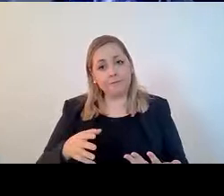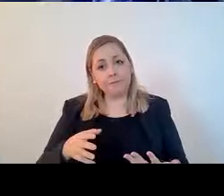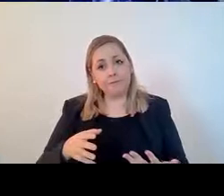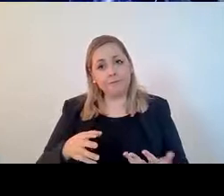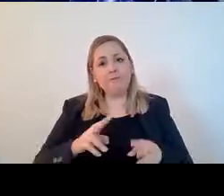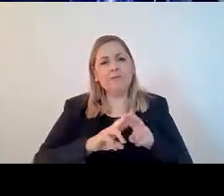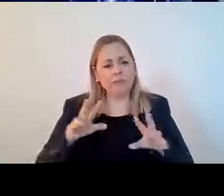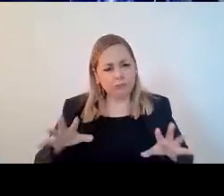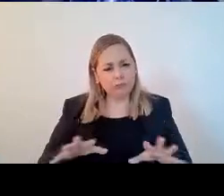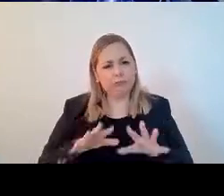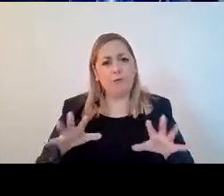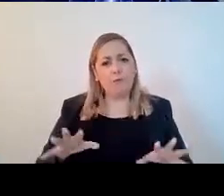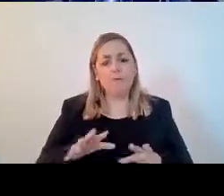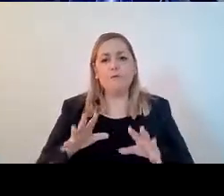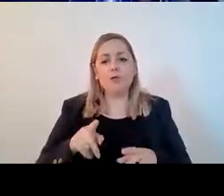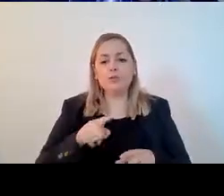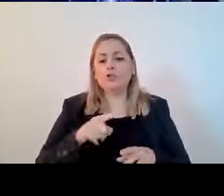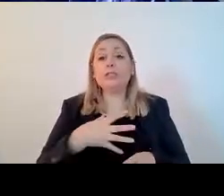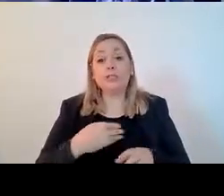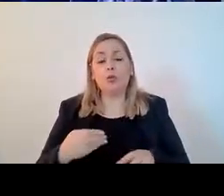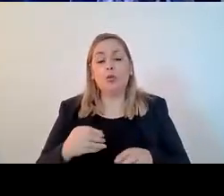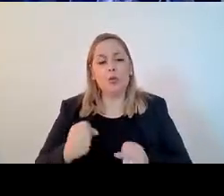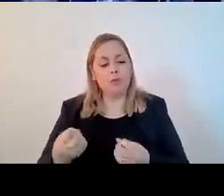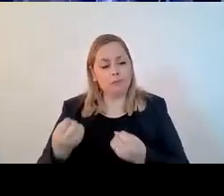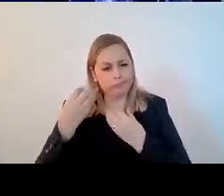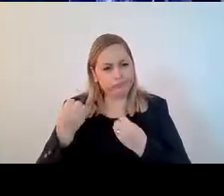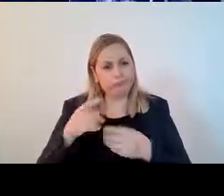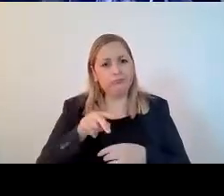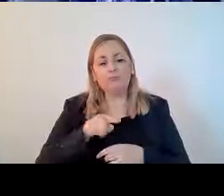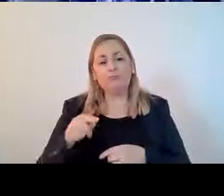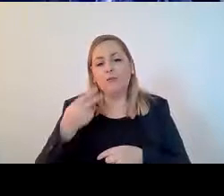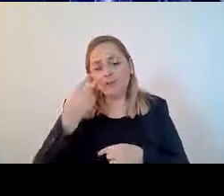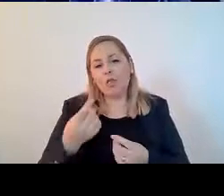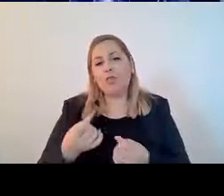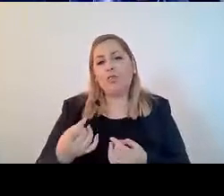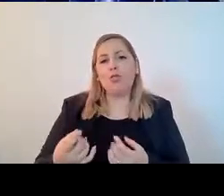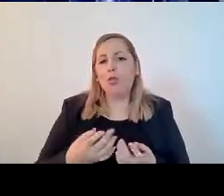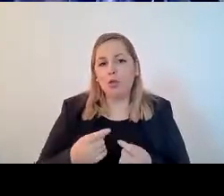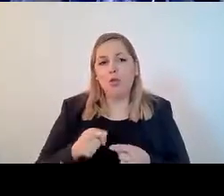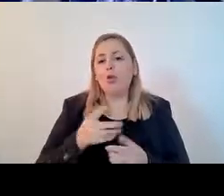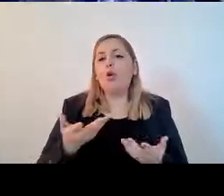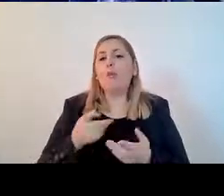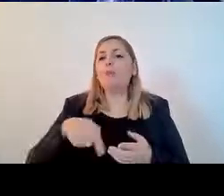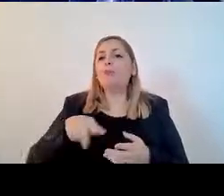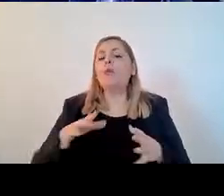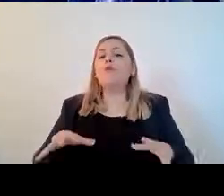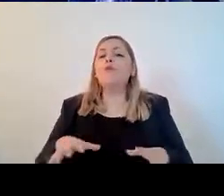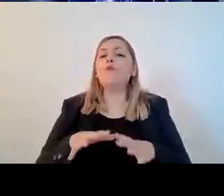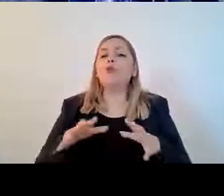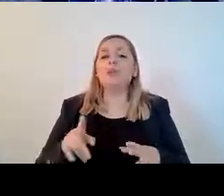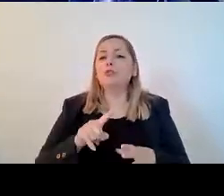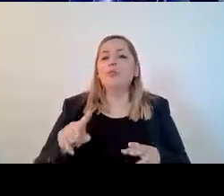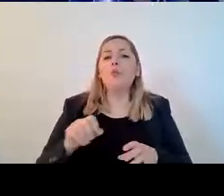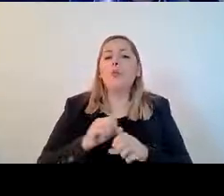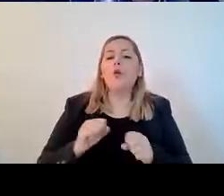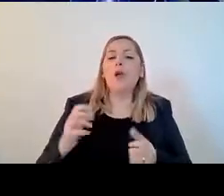hacen un esfuerzo para hacer que sus hijos se eduquen y ven con dolor cómo estos esfuerzos no logran